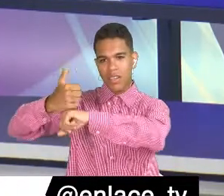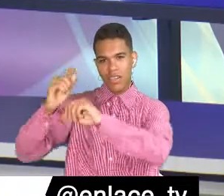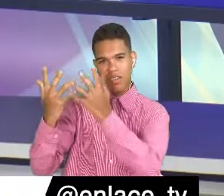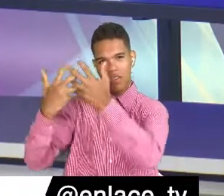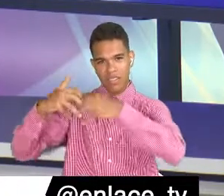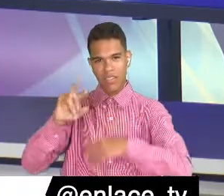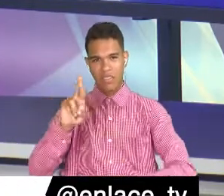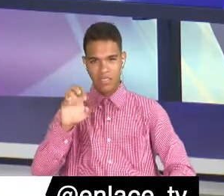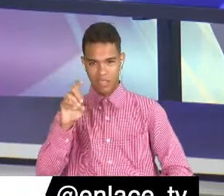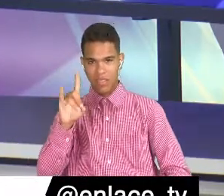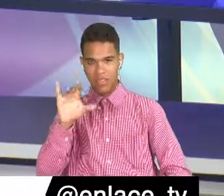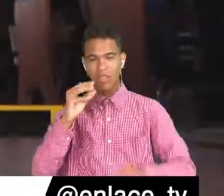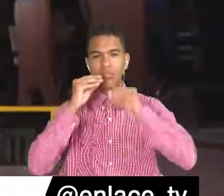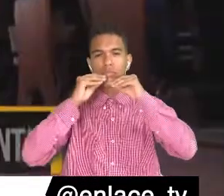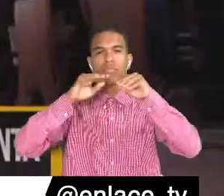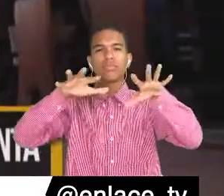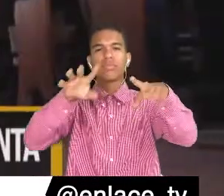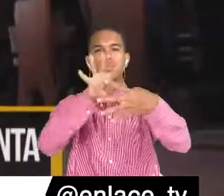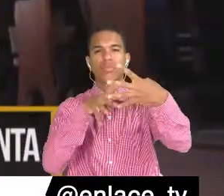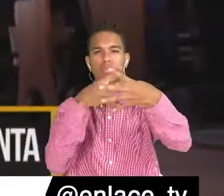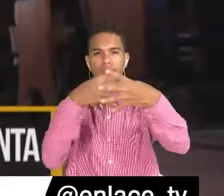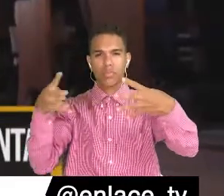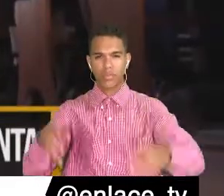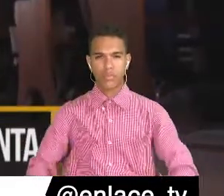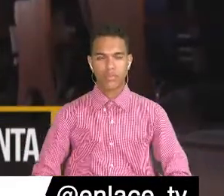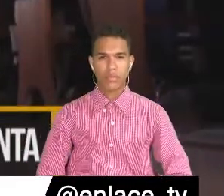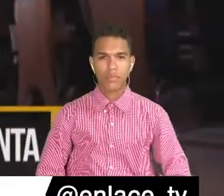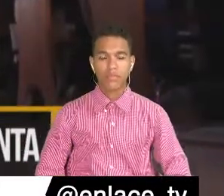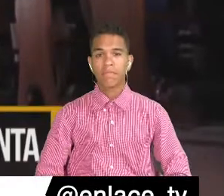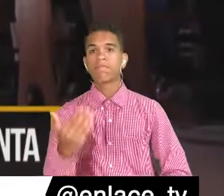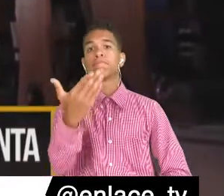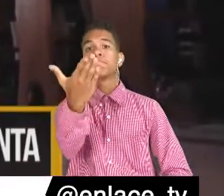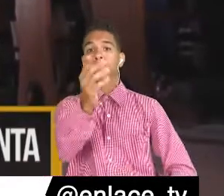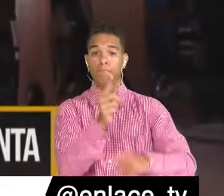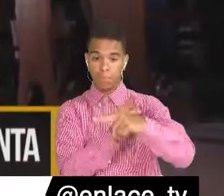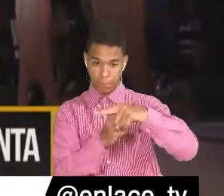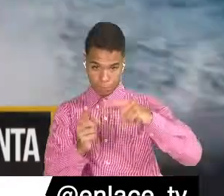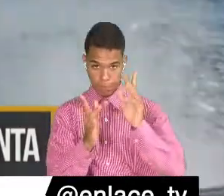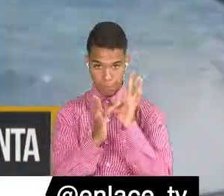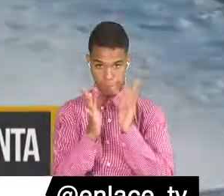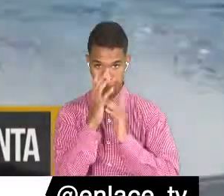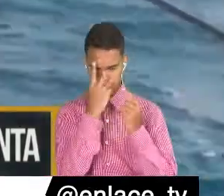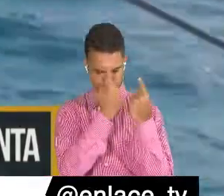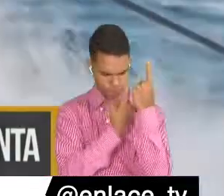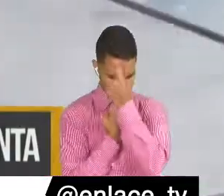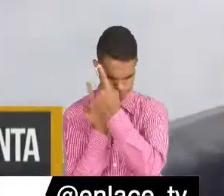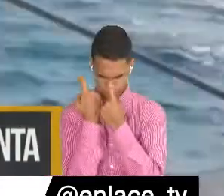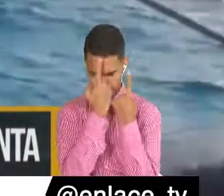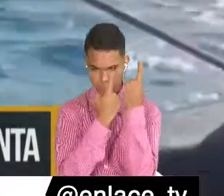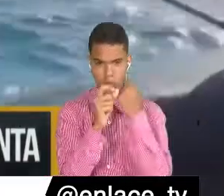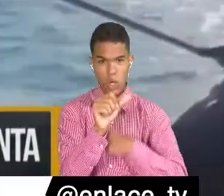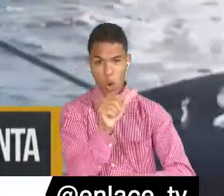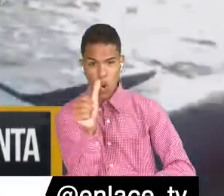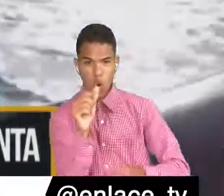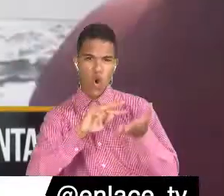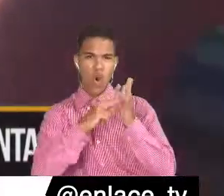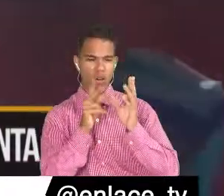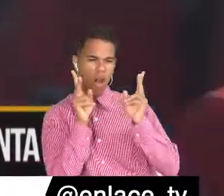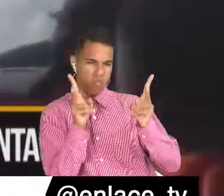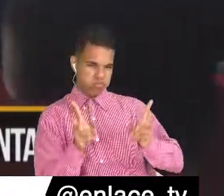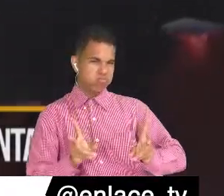Mayor. Semana Santa es una época de reflexión para algunas personas, para otras de descanso, incluso